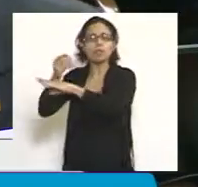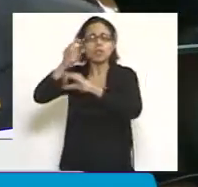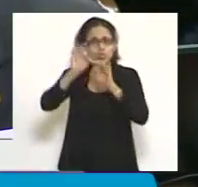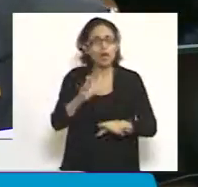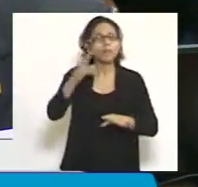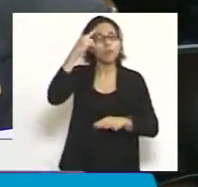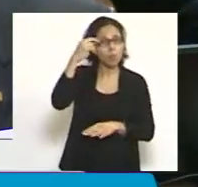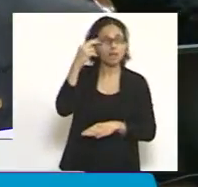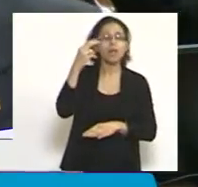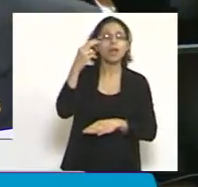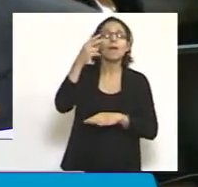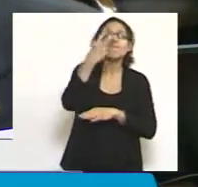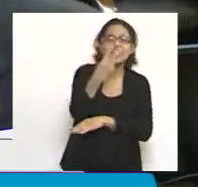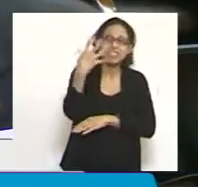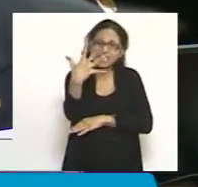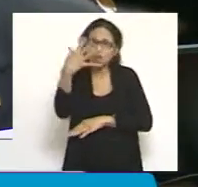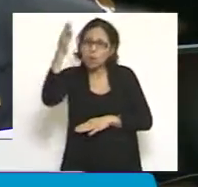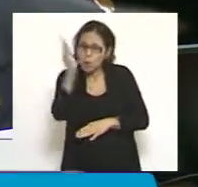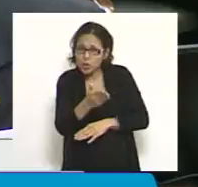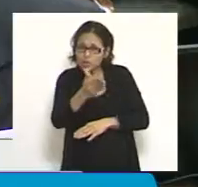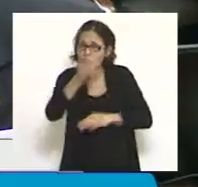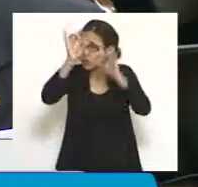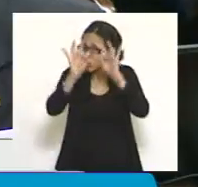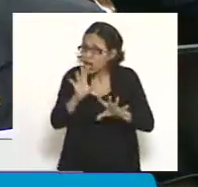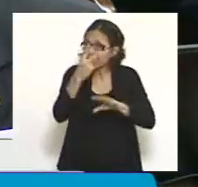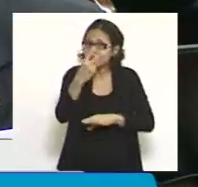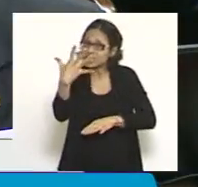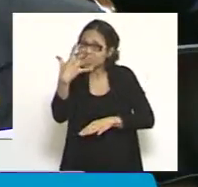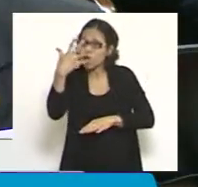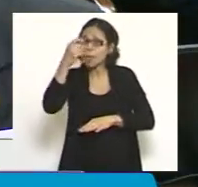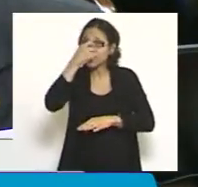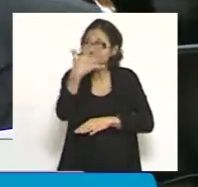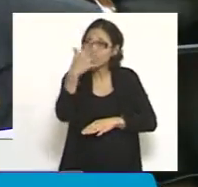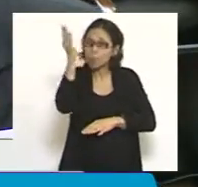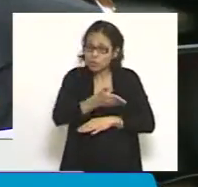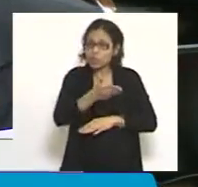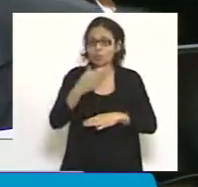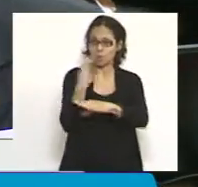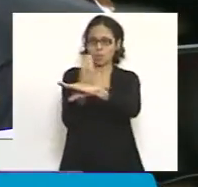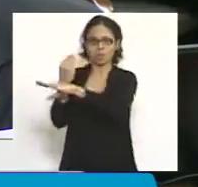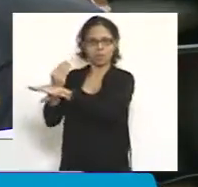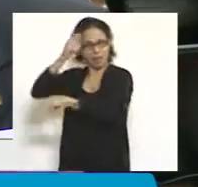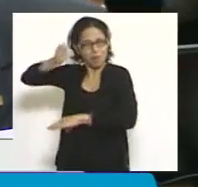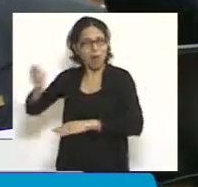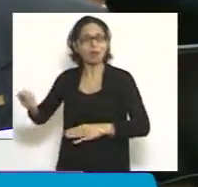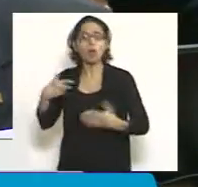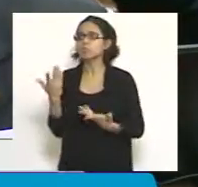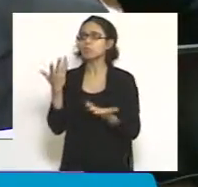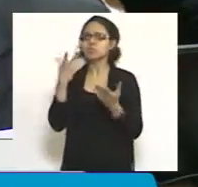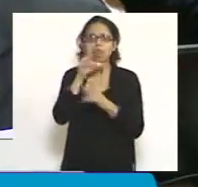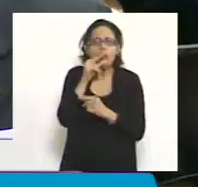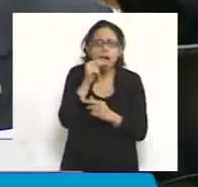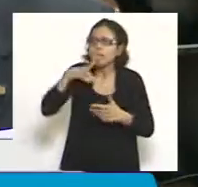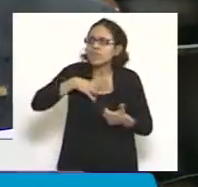24,96%, es decir, el 25% actualmente de los cargos para jueces están vacantes. Con lo